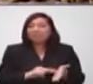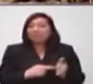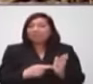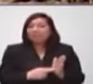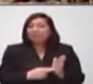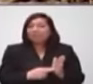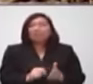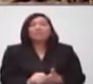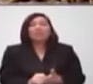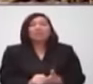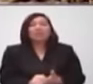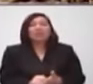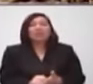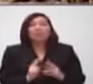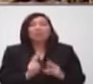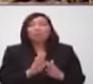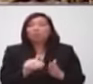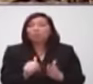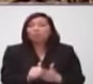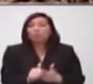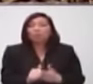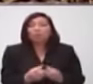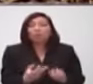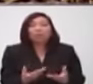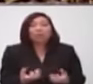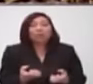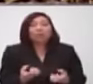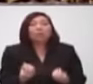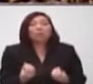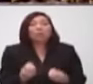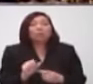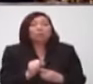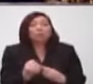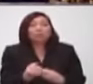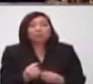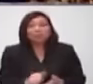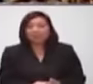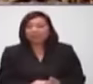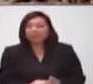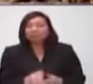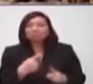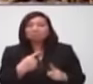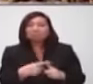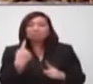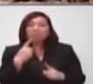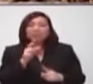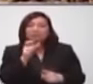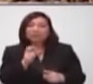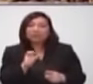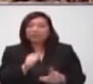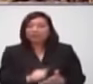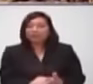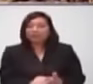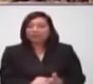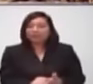el metropolitano, como visto desde toda perspectiva, tanto económica como social, es tremendamente positivo para la ciudadanía.